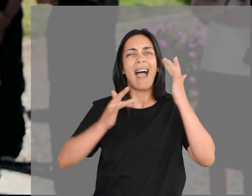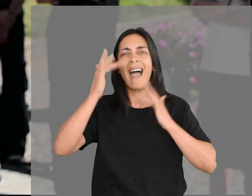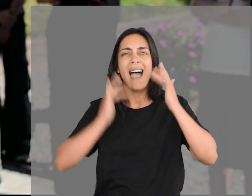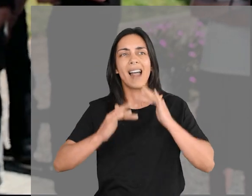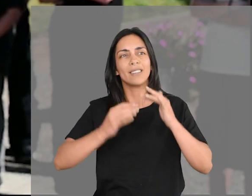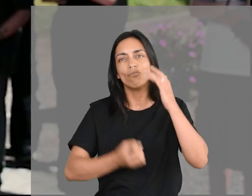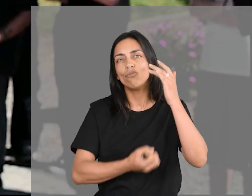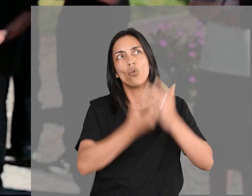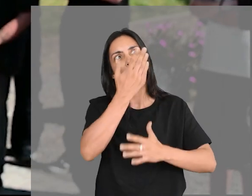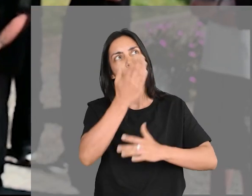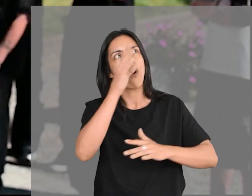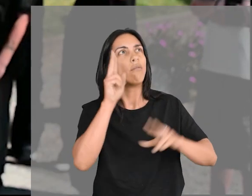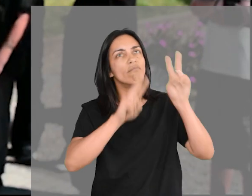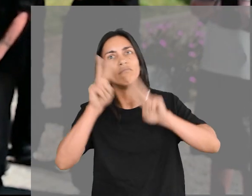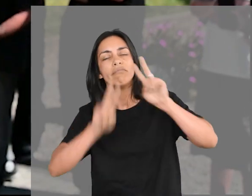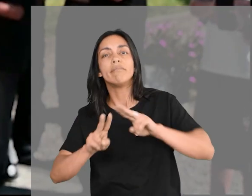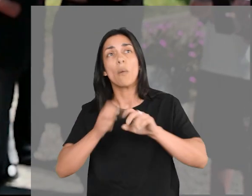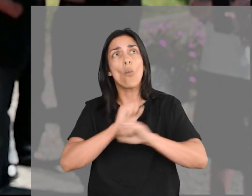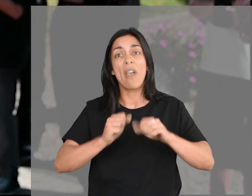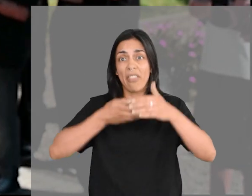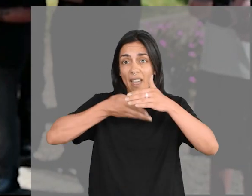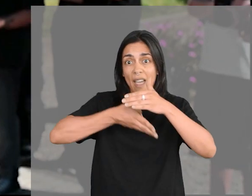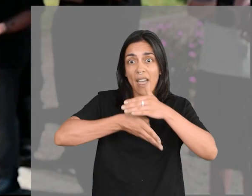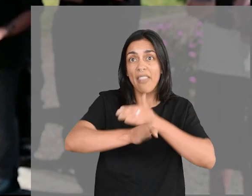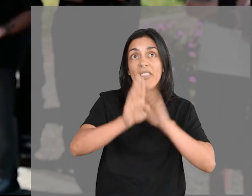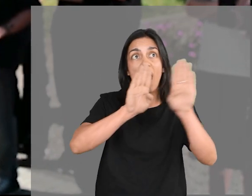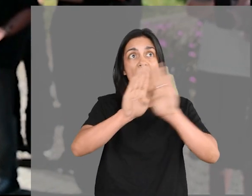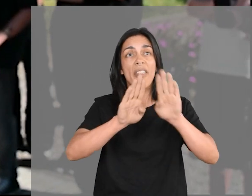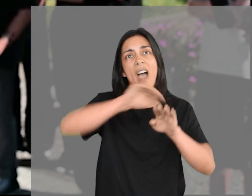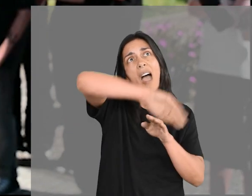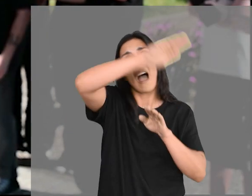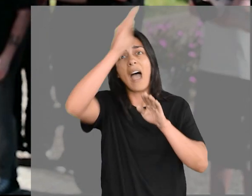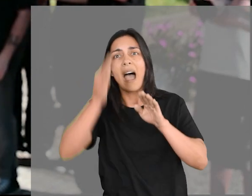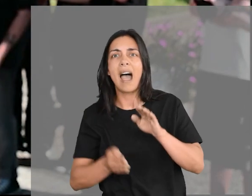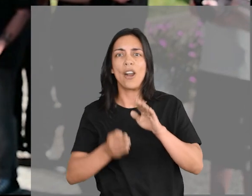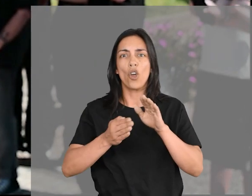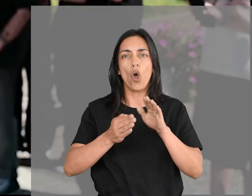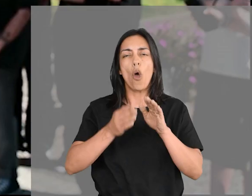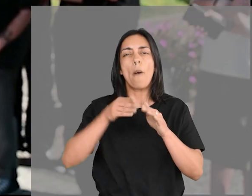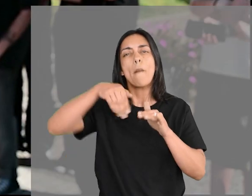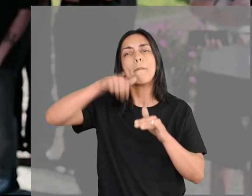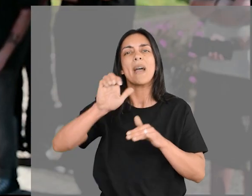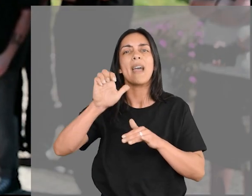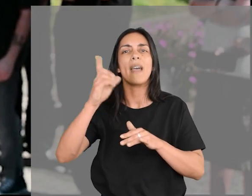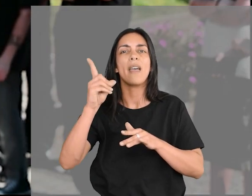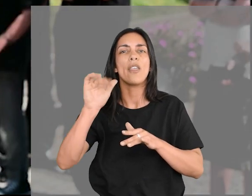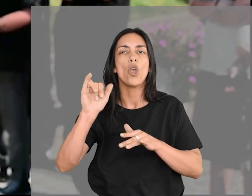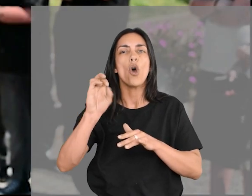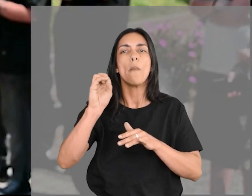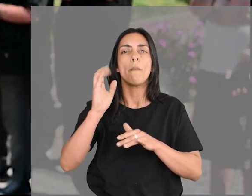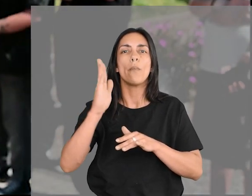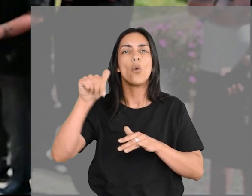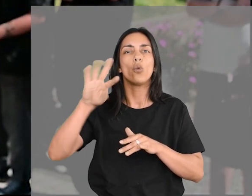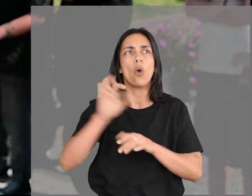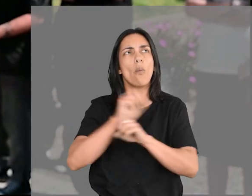Bueno, acá en la entrada podemos observar un arco de medio punto del neoclásico, finales del siglo XVII, y también